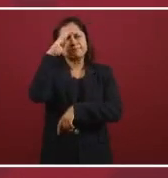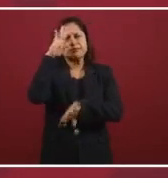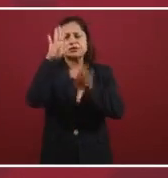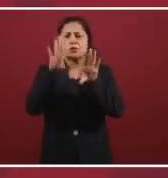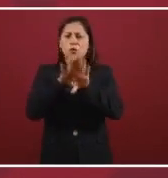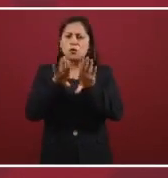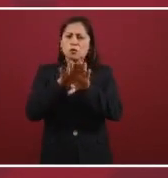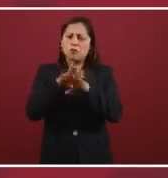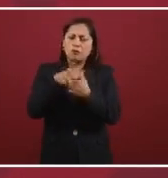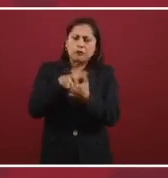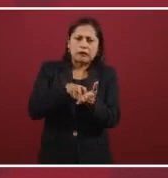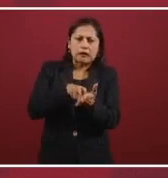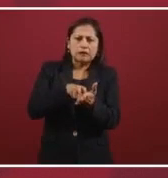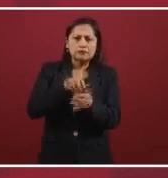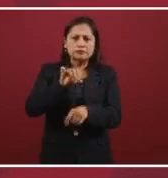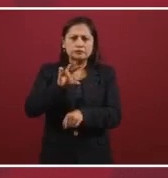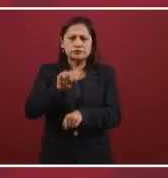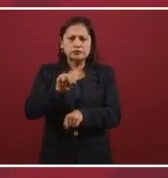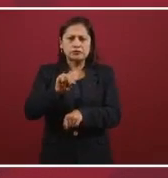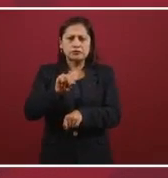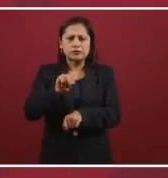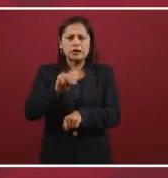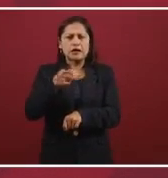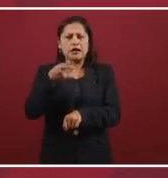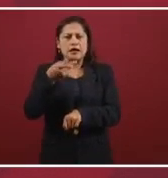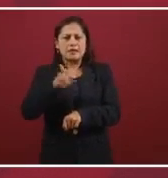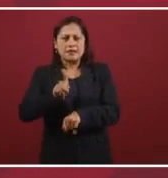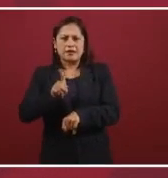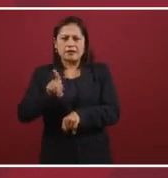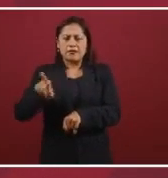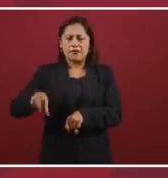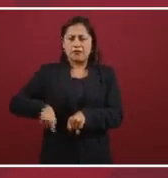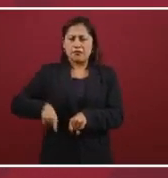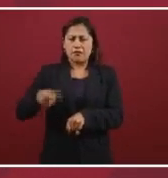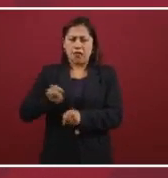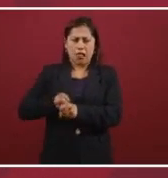se procure no usar la fuerza. Parece